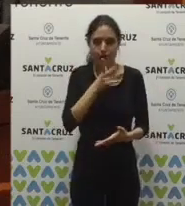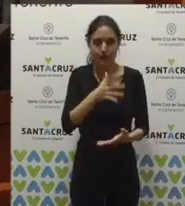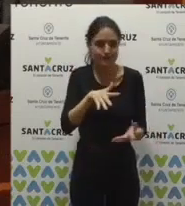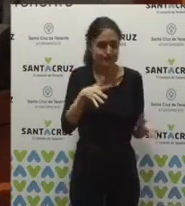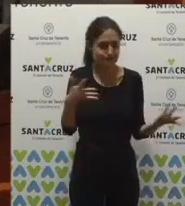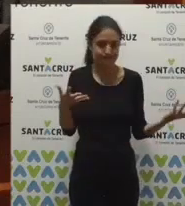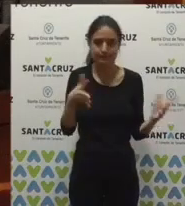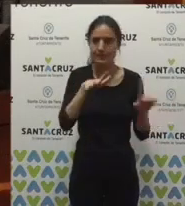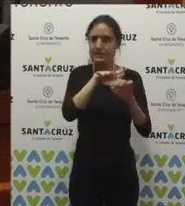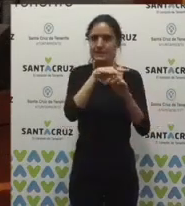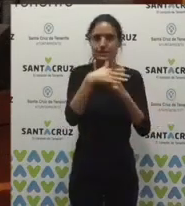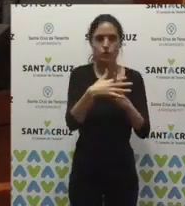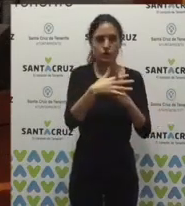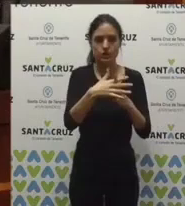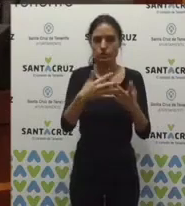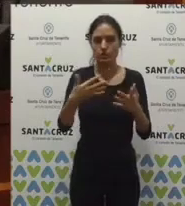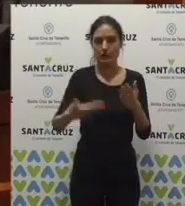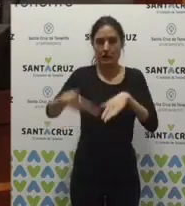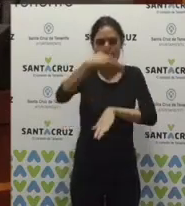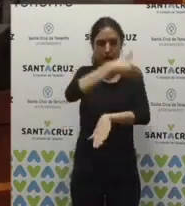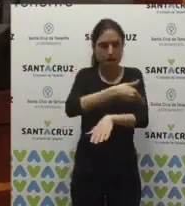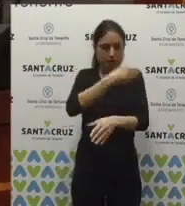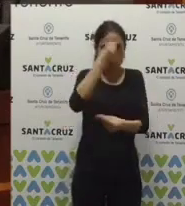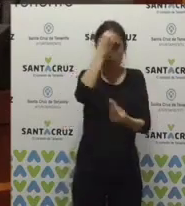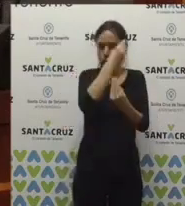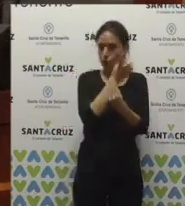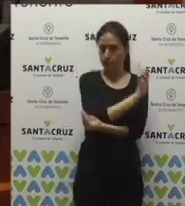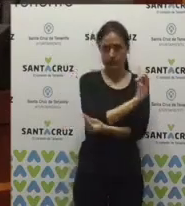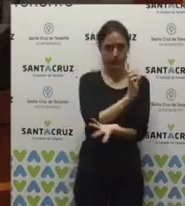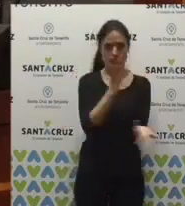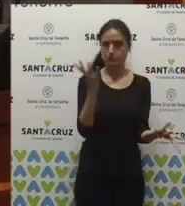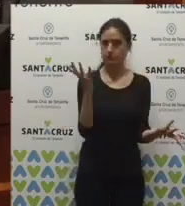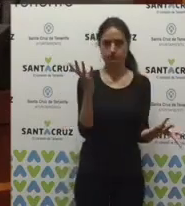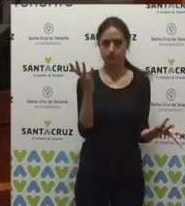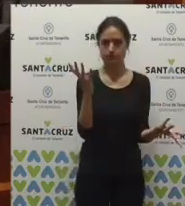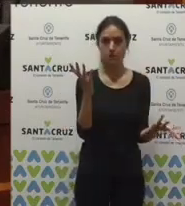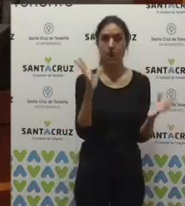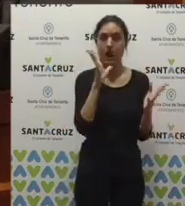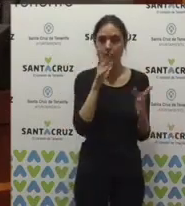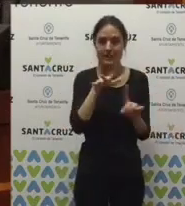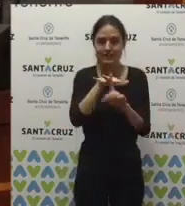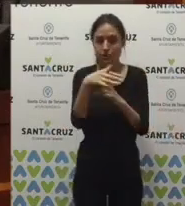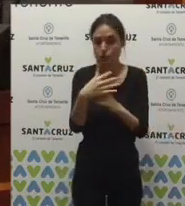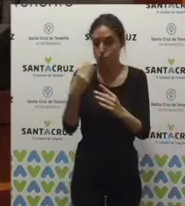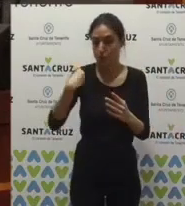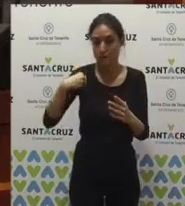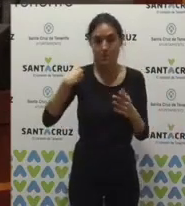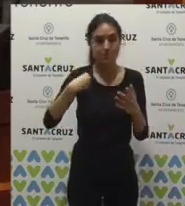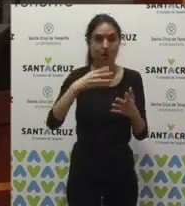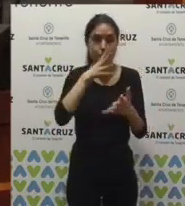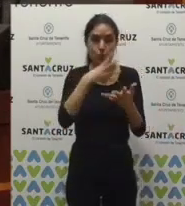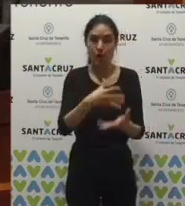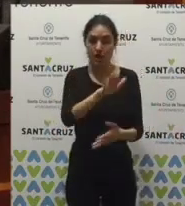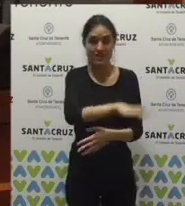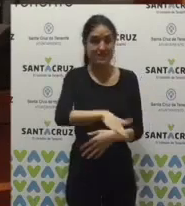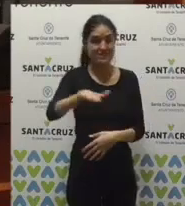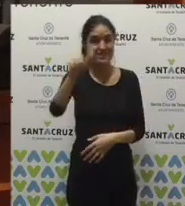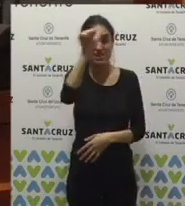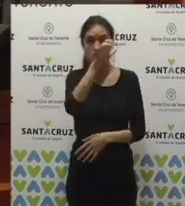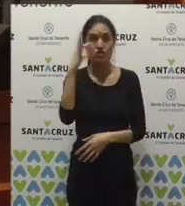no prevista en ningún caso y es la situación en la que están viviendo muchas niñas y niños en el